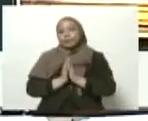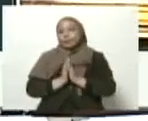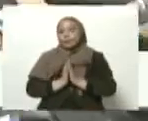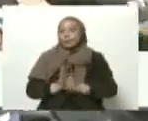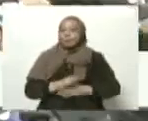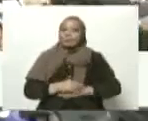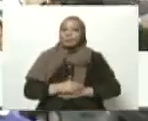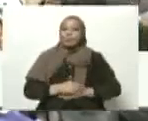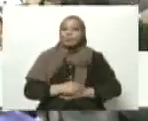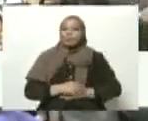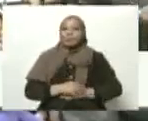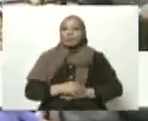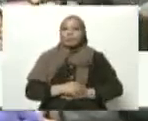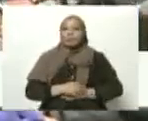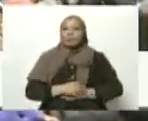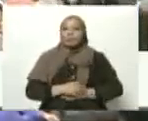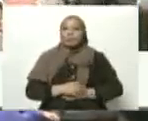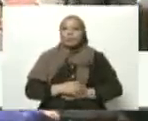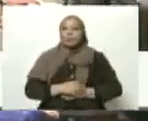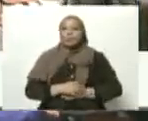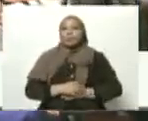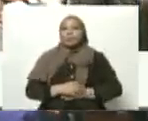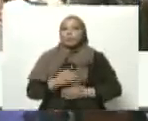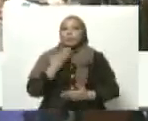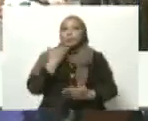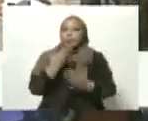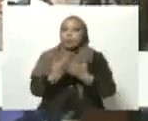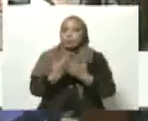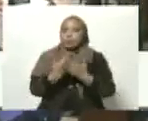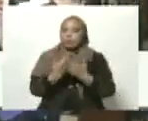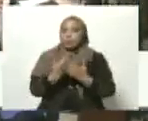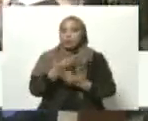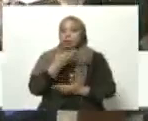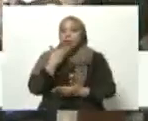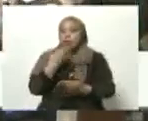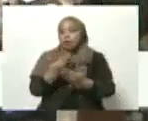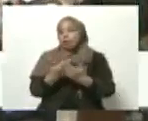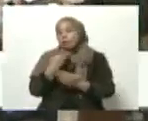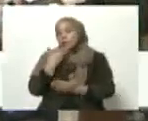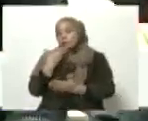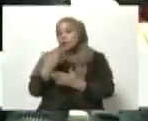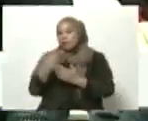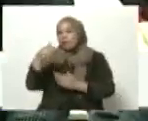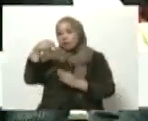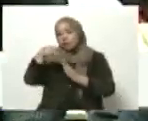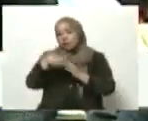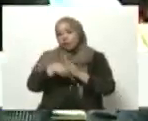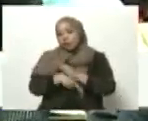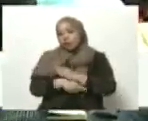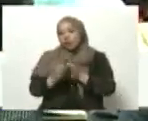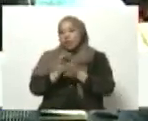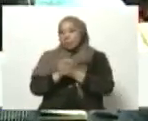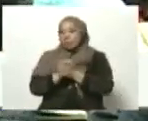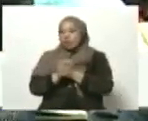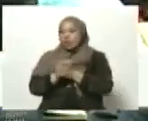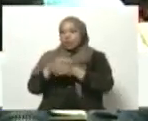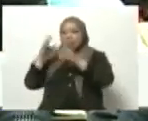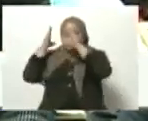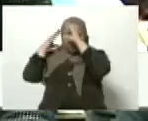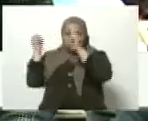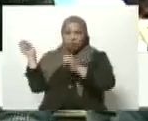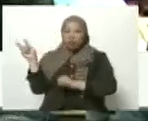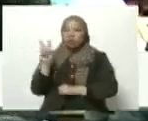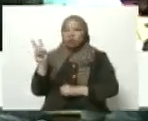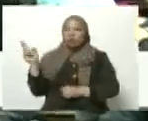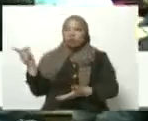Bueno, un agradecimiento profundo a la presencia de mi colega Samuel Moncada, diplomático, embajador